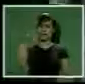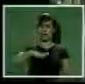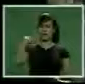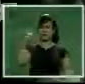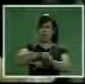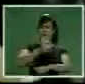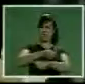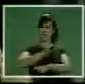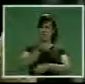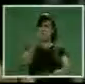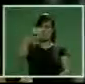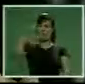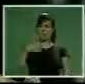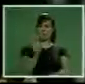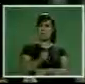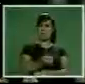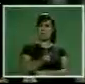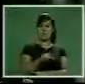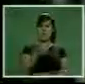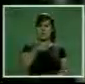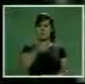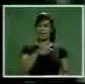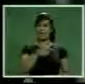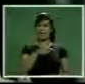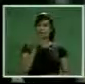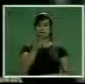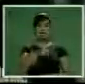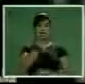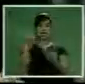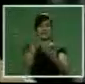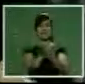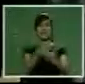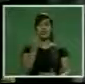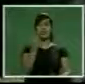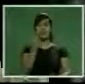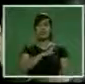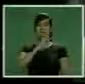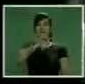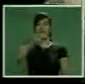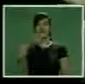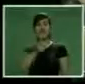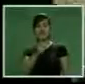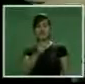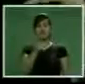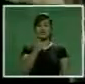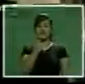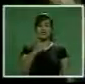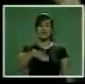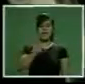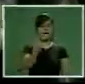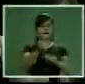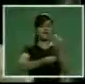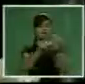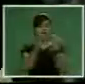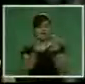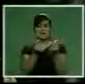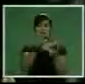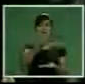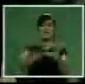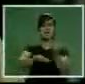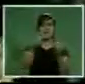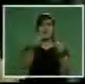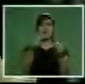también, pero sencillito, política de shock. La única forma de cambiar y hacer de verdad una economía de mercado es